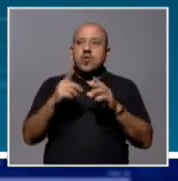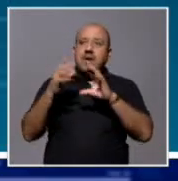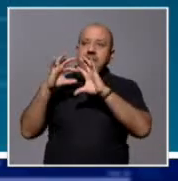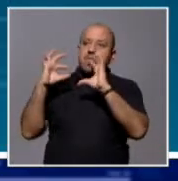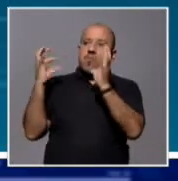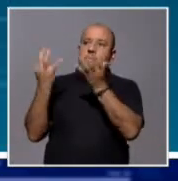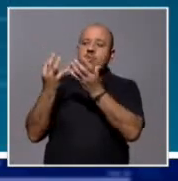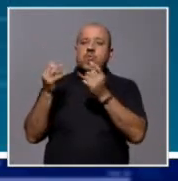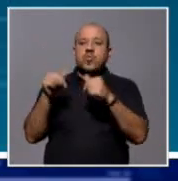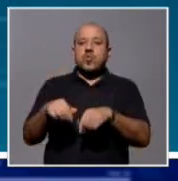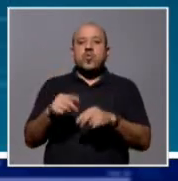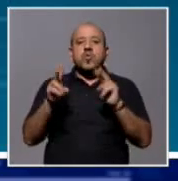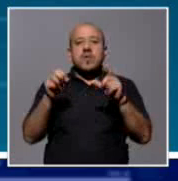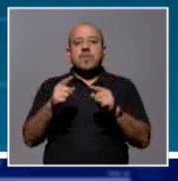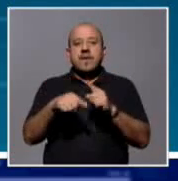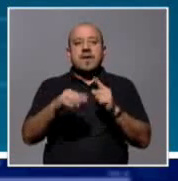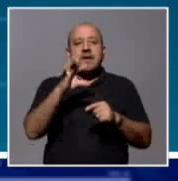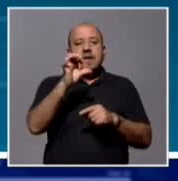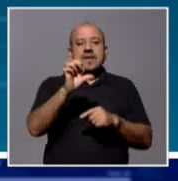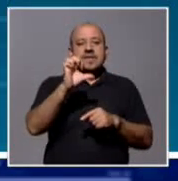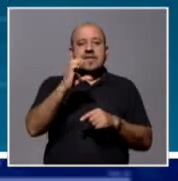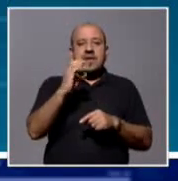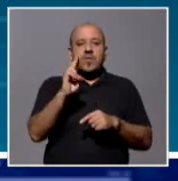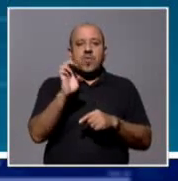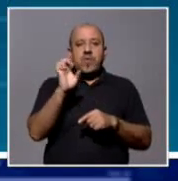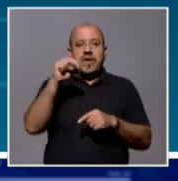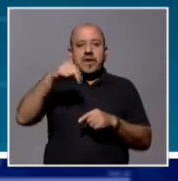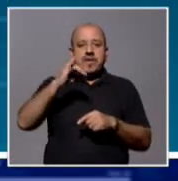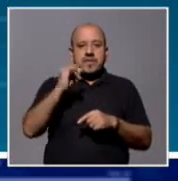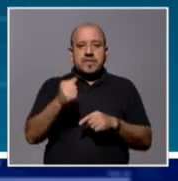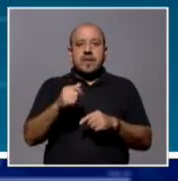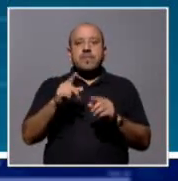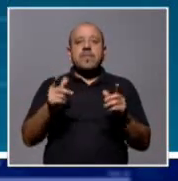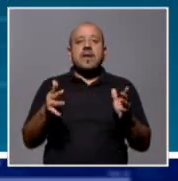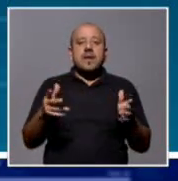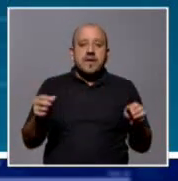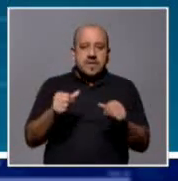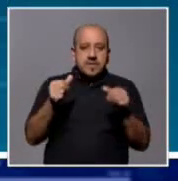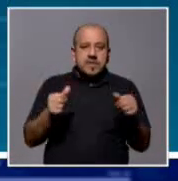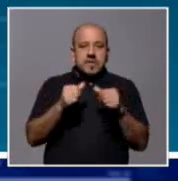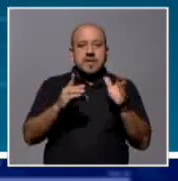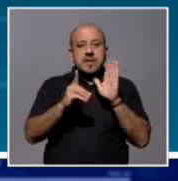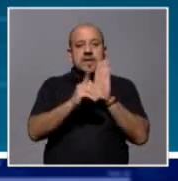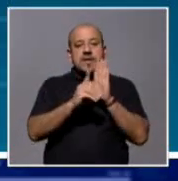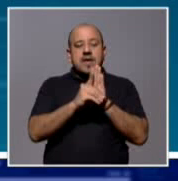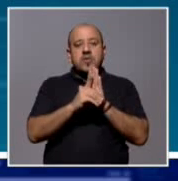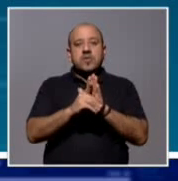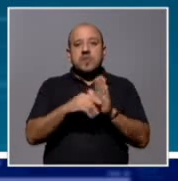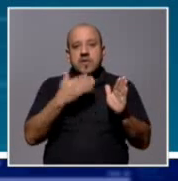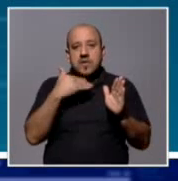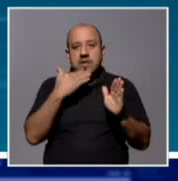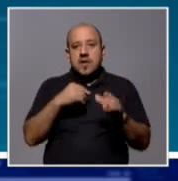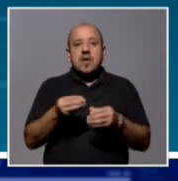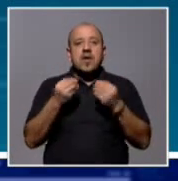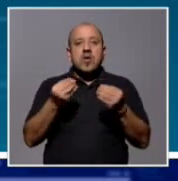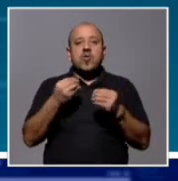están trabajando con secuenciación para justamente montar un banco de datos que sea capaz de permitir eso, entender cómo el